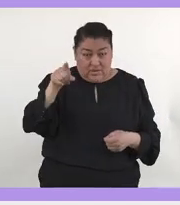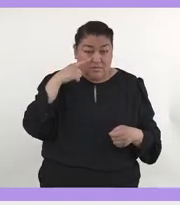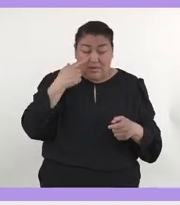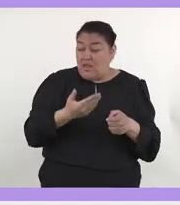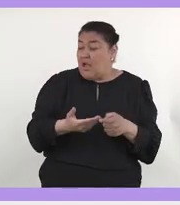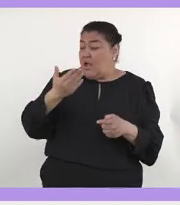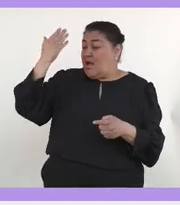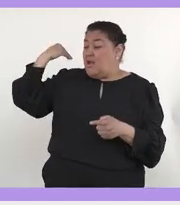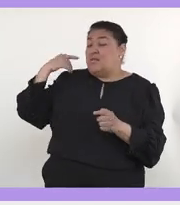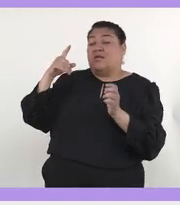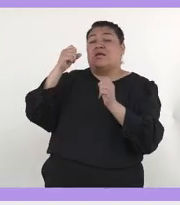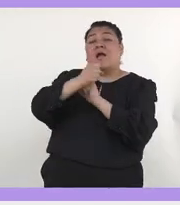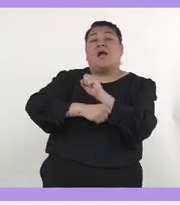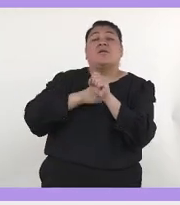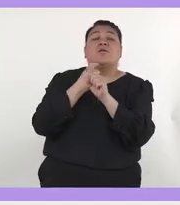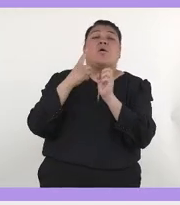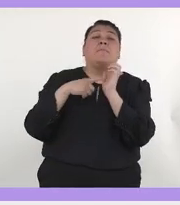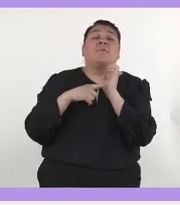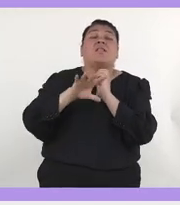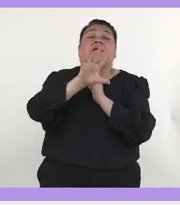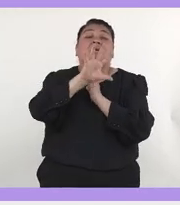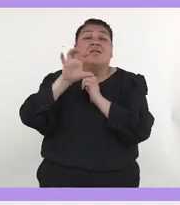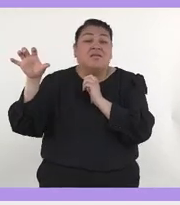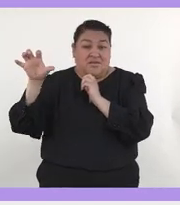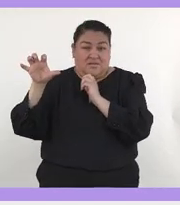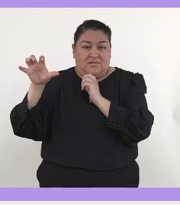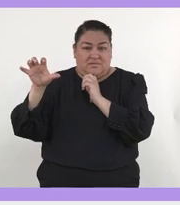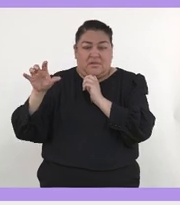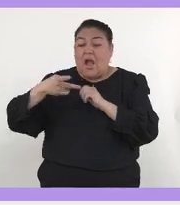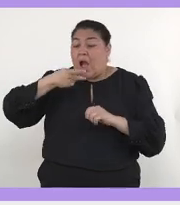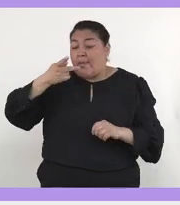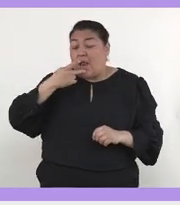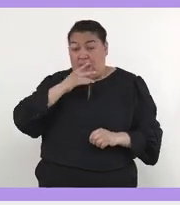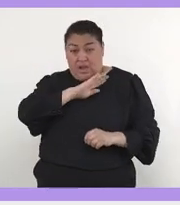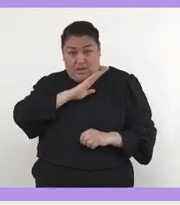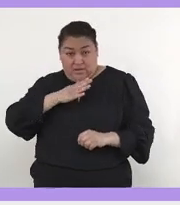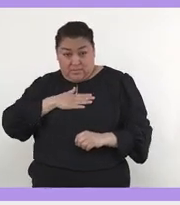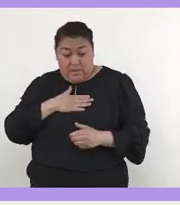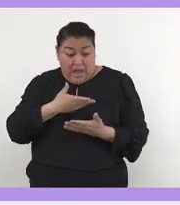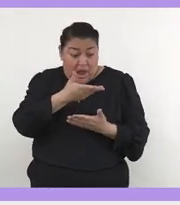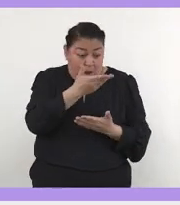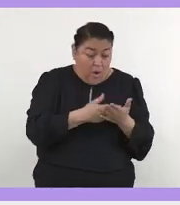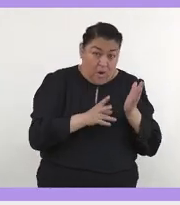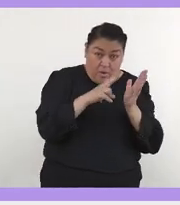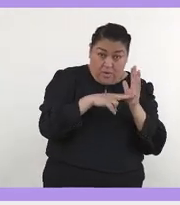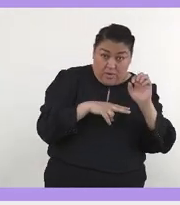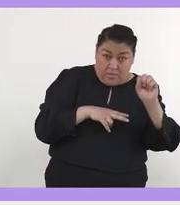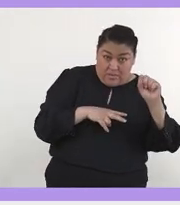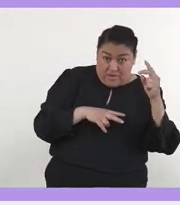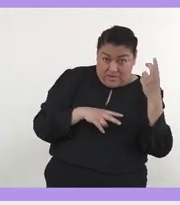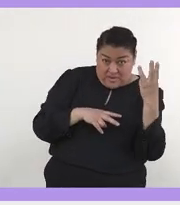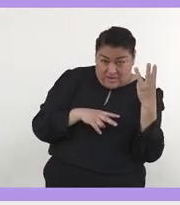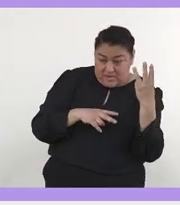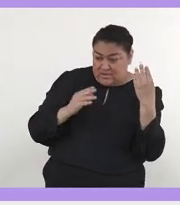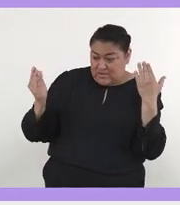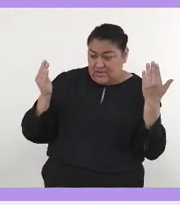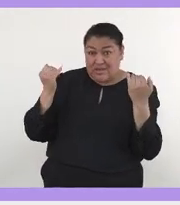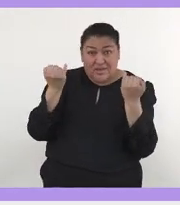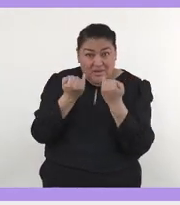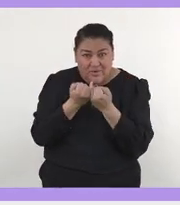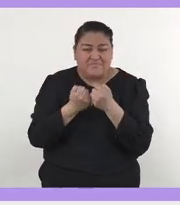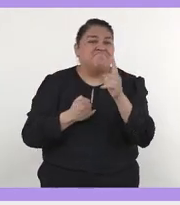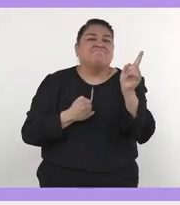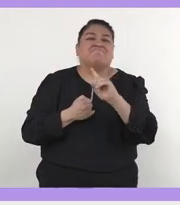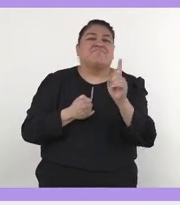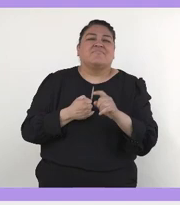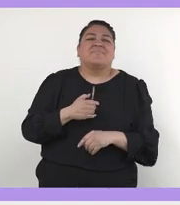de Cervantes en mil quinientos nadie Afortunadamente no incluso no hablamos igual que como hablábamos antes de la pandemia o sea ustedes